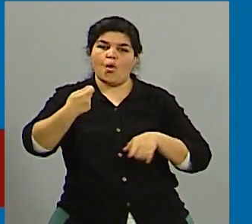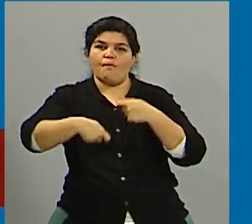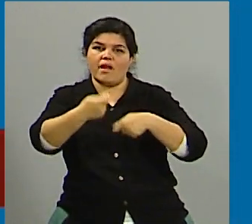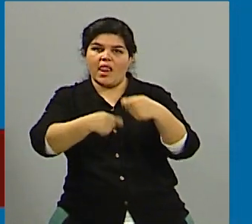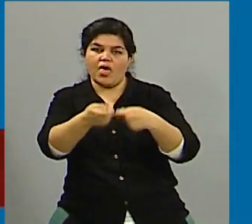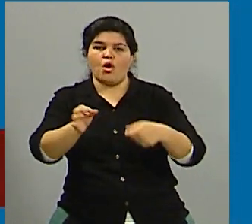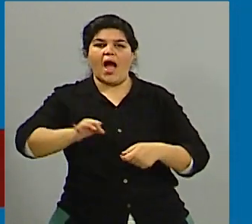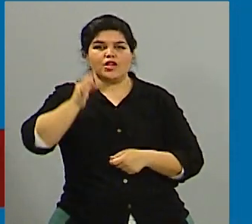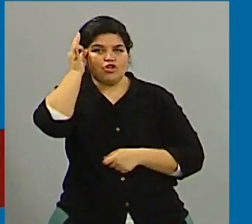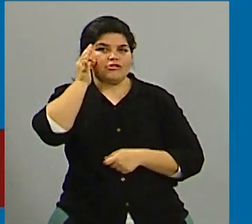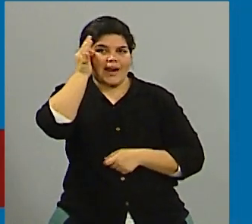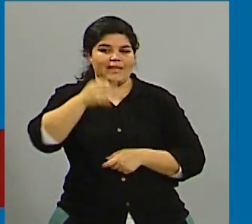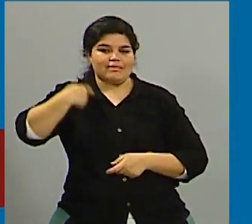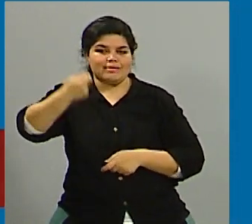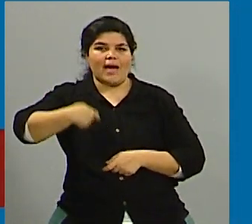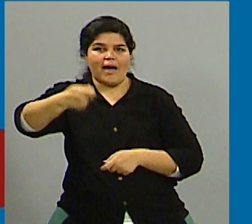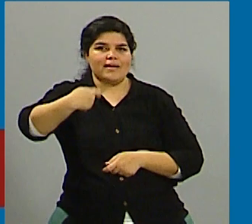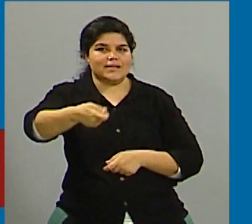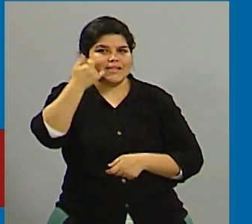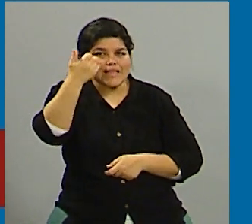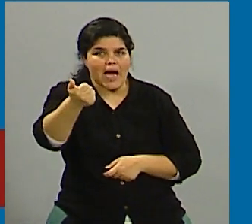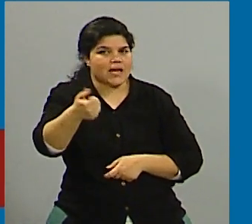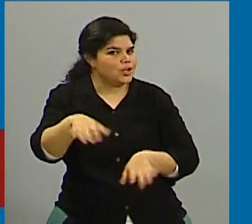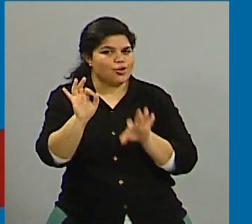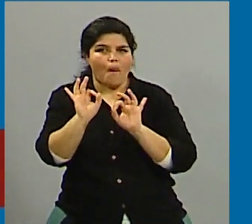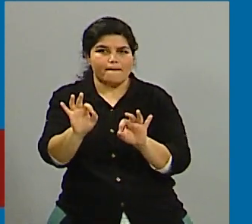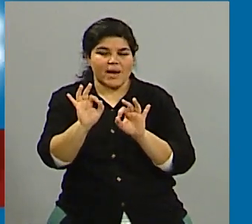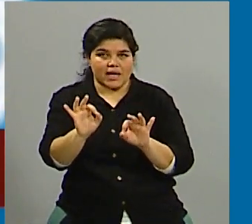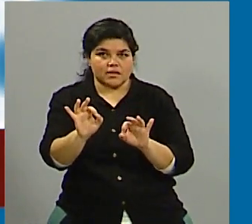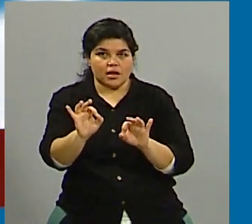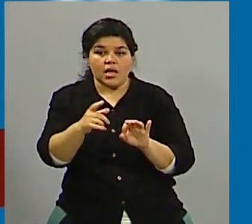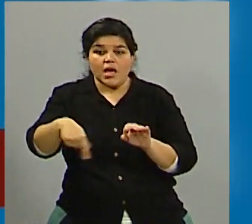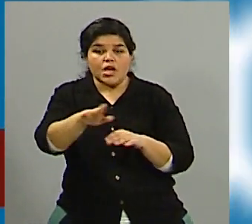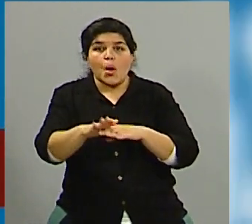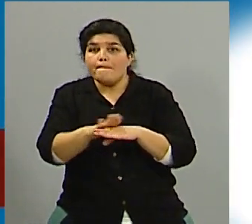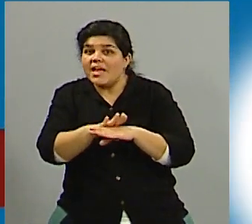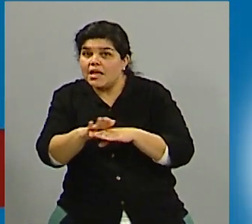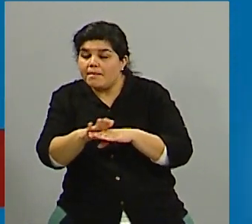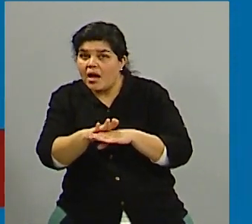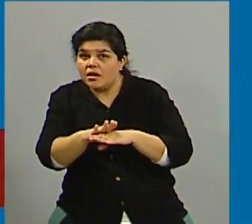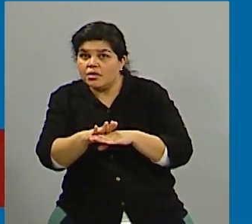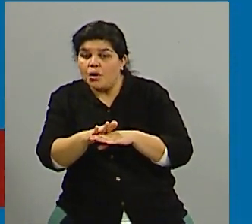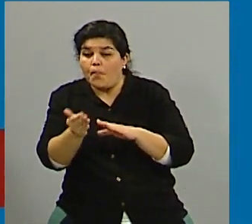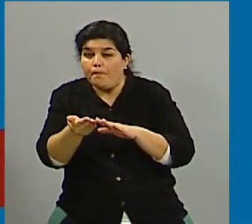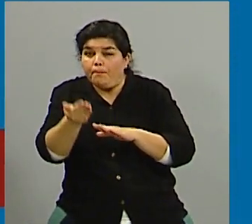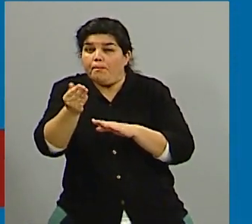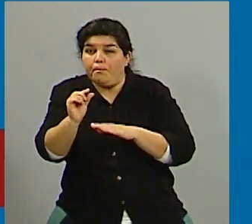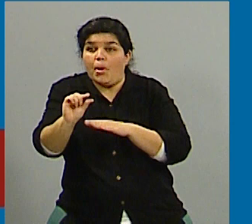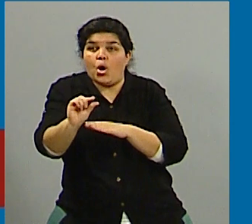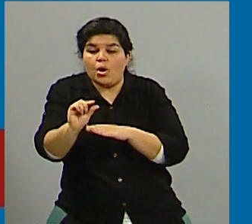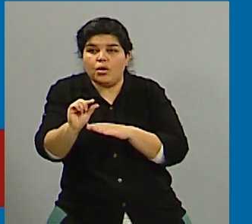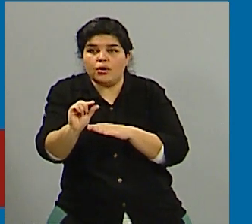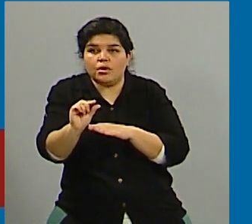30 años, o sea que no se han tenido que acoger a una moratoria para poder acceder a la jubilación y cobran la mínima, o no cobran la mínima y un poquito más, no pueden